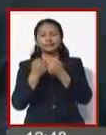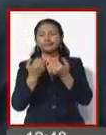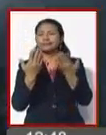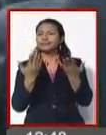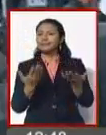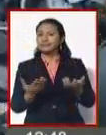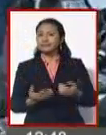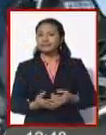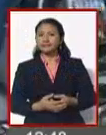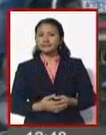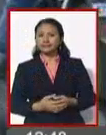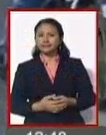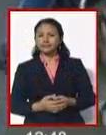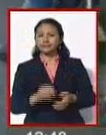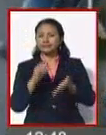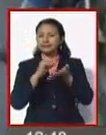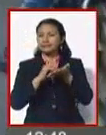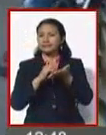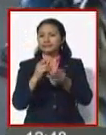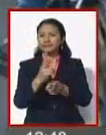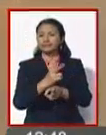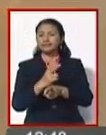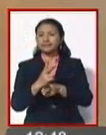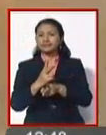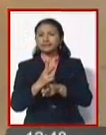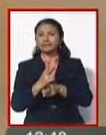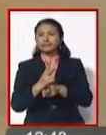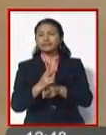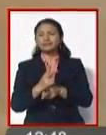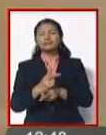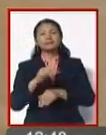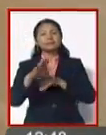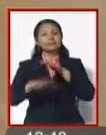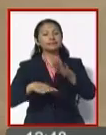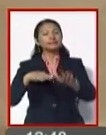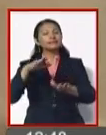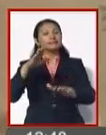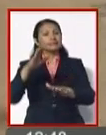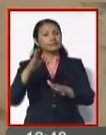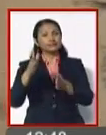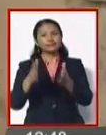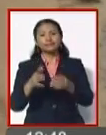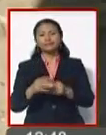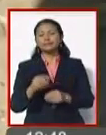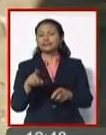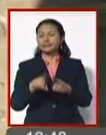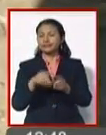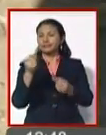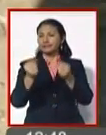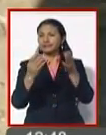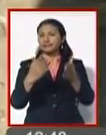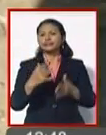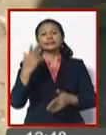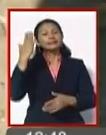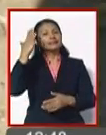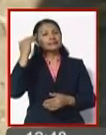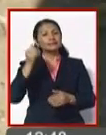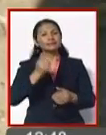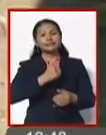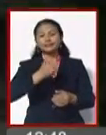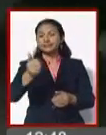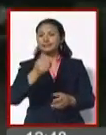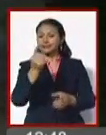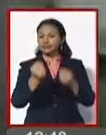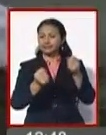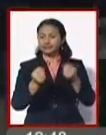hay, pues, ¿no? Falta de precaución de tanto del peatón como del conductor, porque para mover su